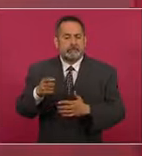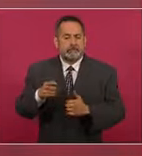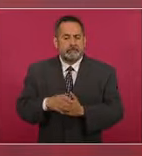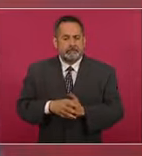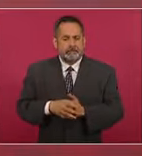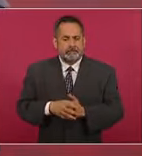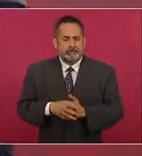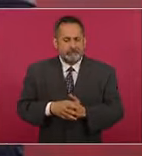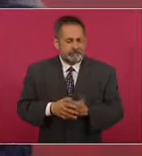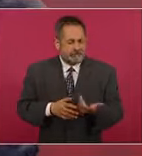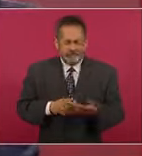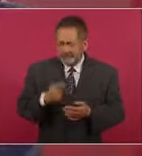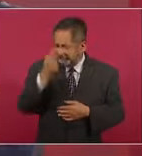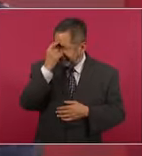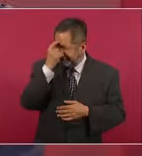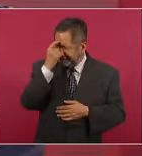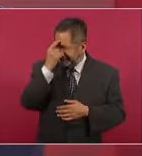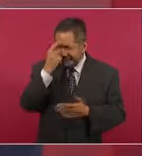¿qué no podían